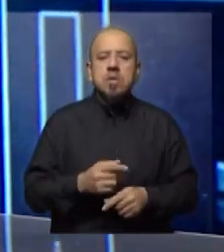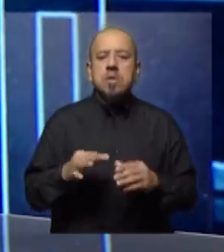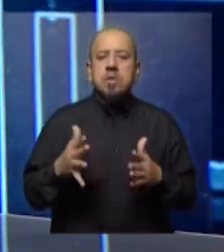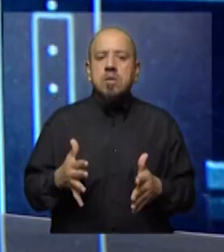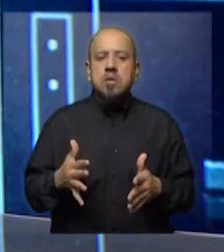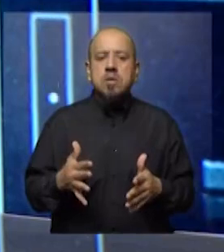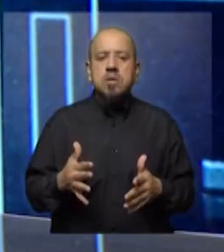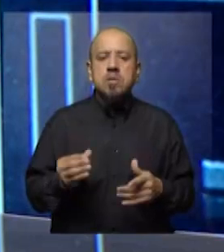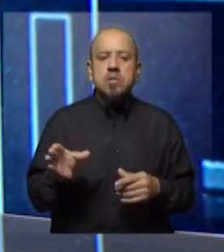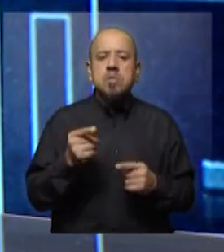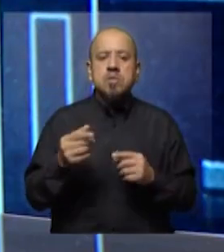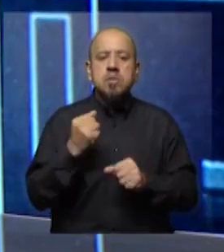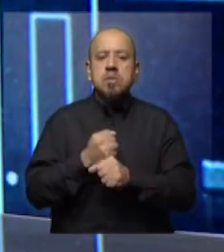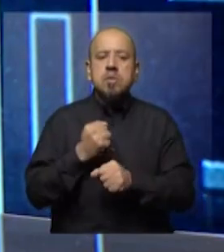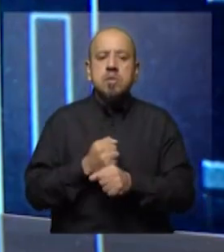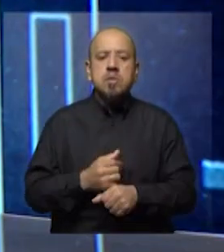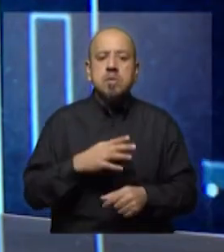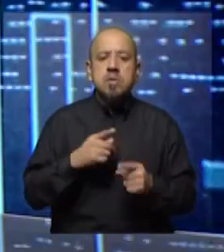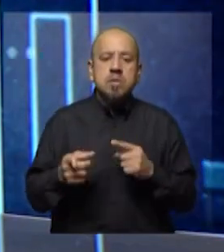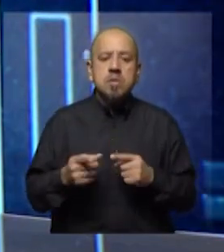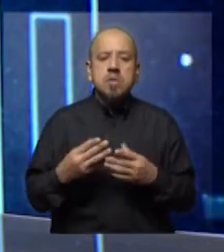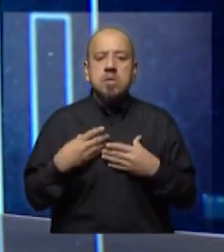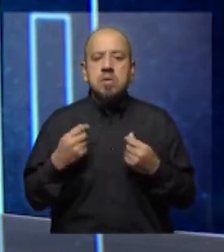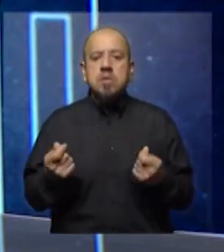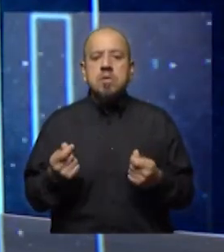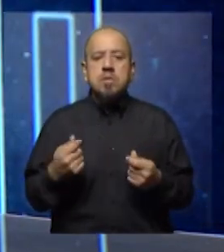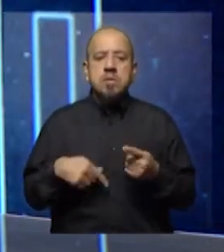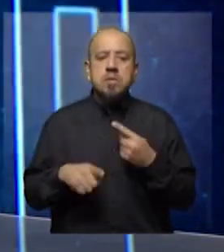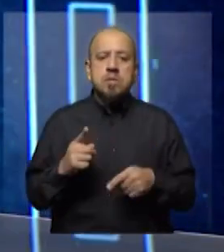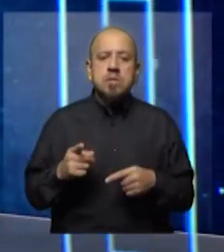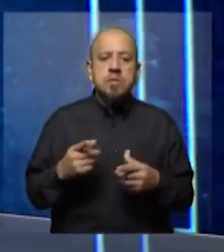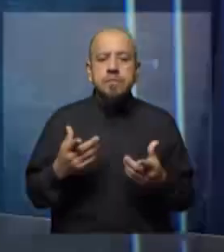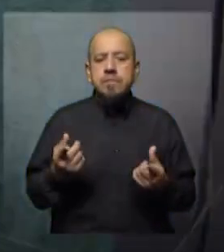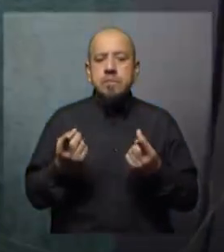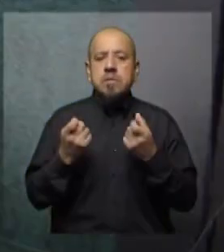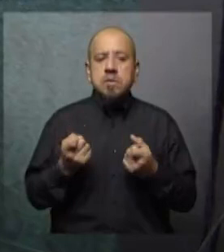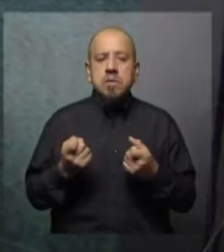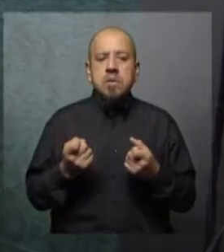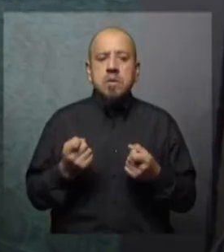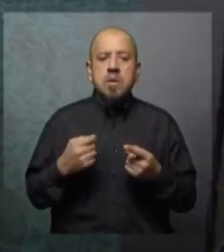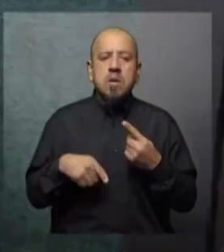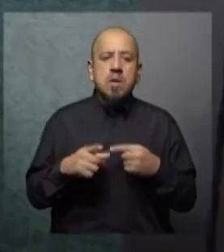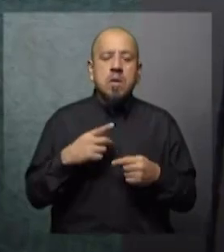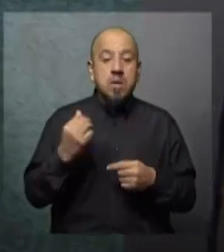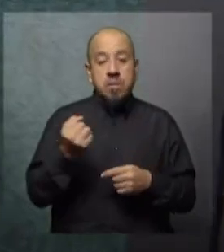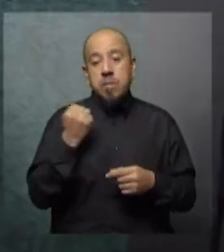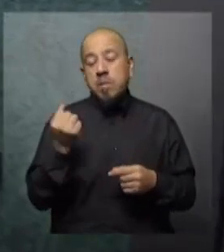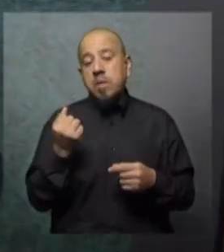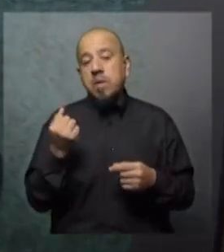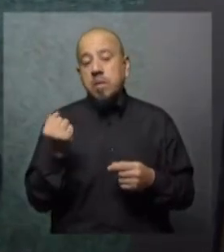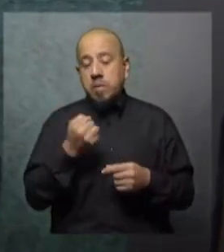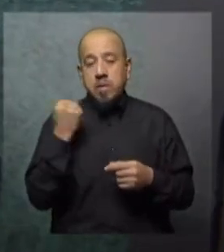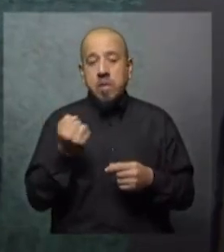qué pasaba con todo ese trabajo que quedaba ahí no esa sensación como de angustia de la necesidad como él dice acá es impresionante el prólogo